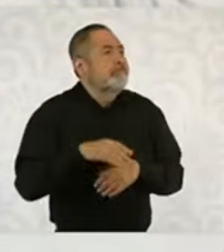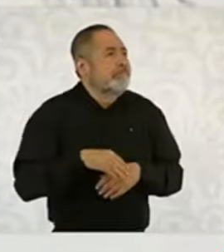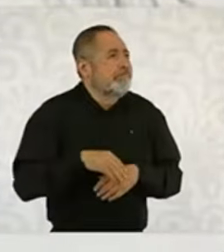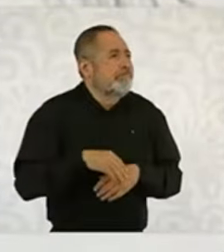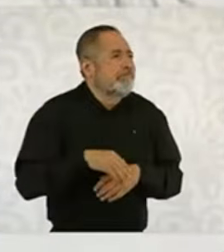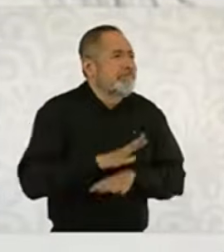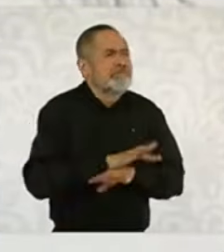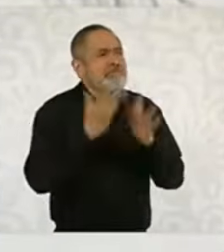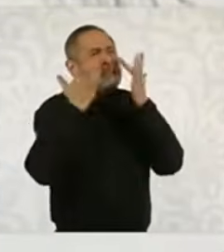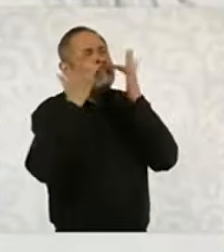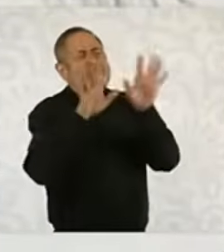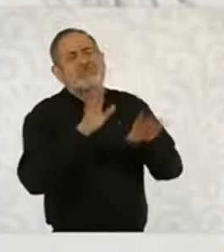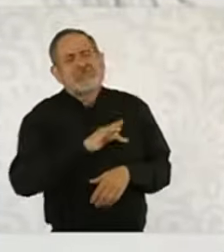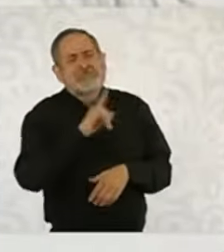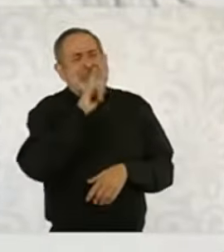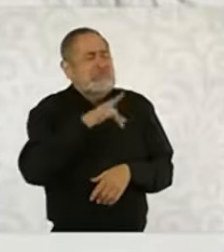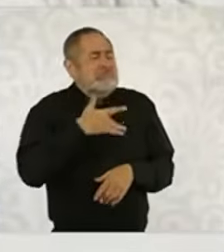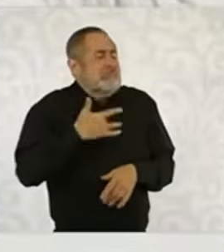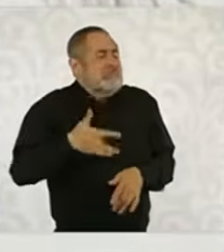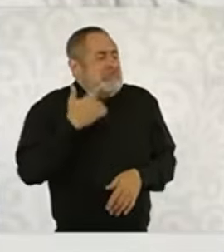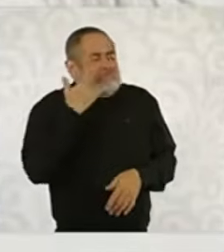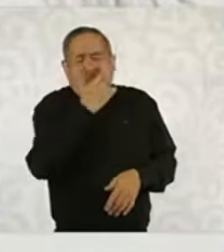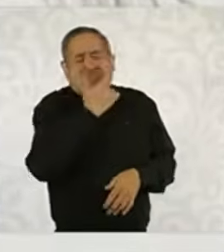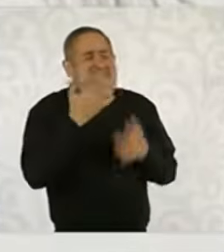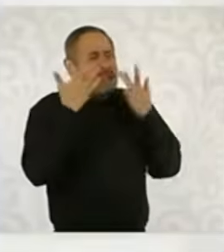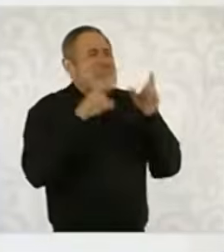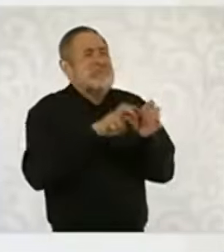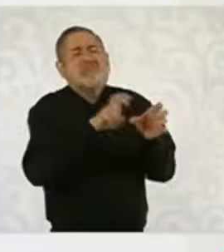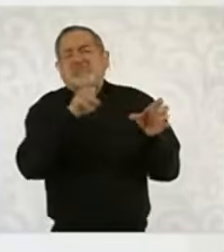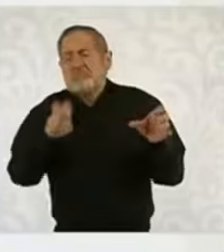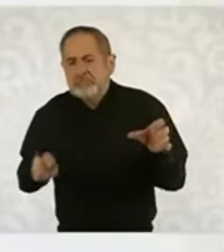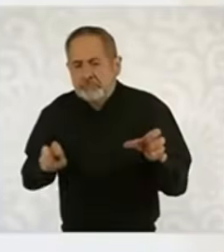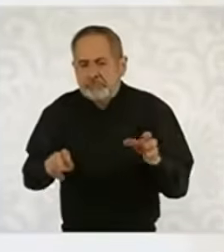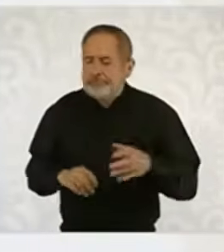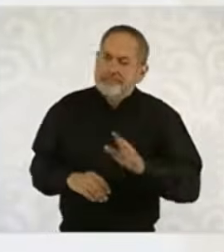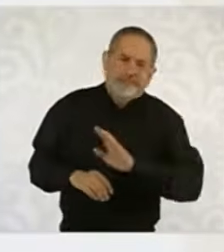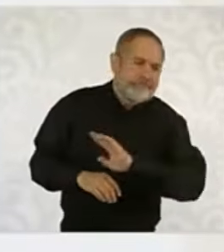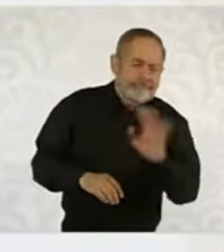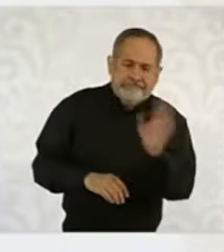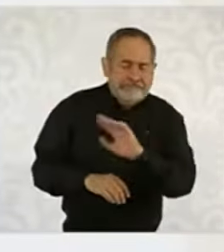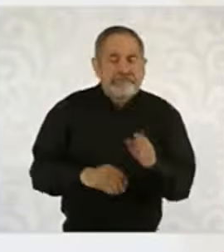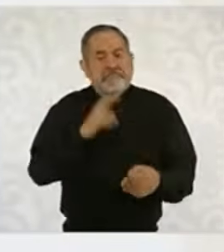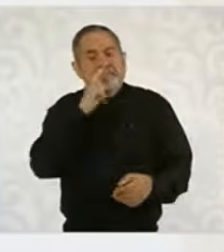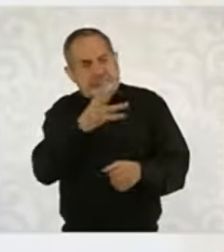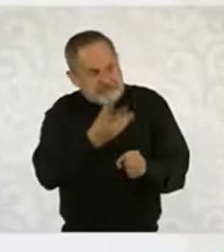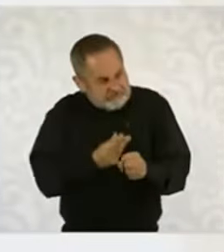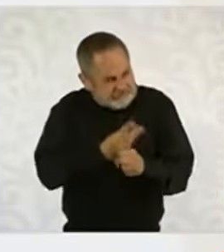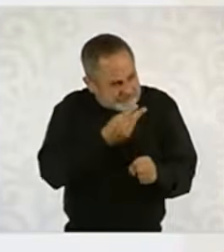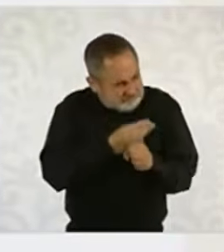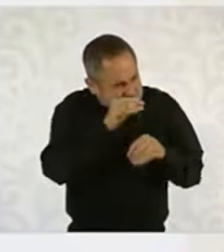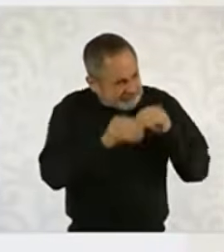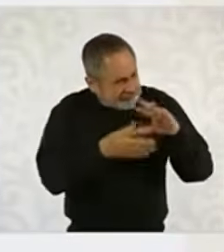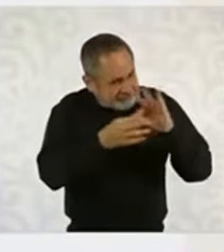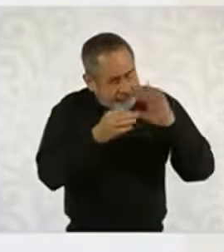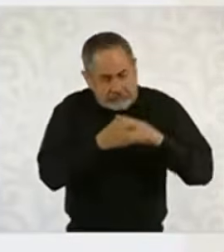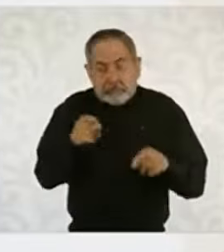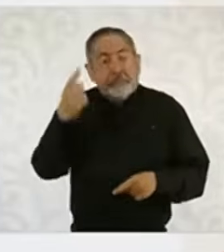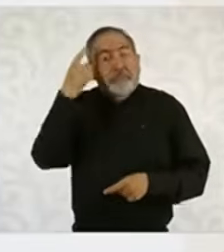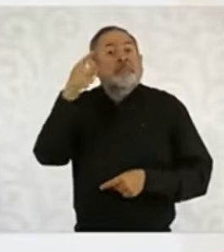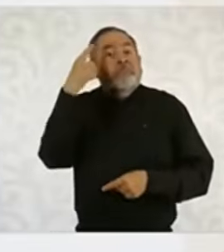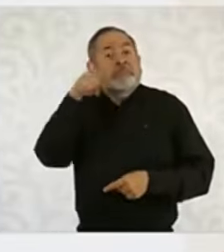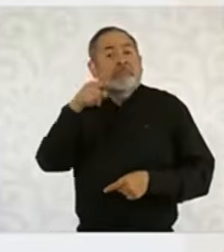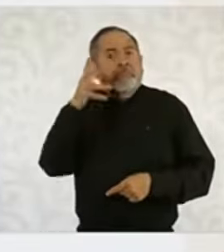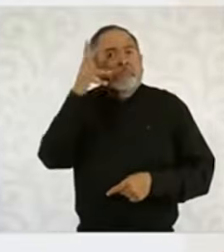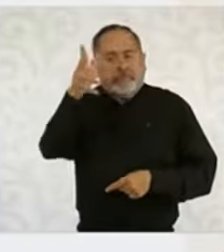que se queden en la escuela. Y para ello, pues tiene que ser mucho más atractiva la escuela, que la pasen bien, que no